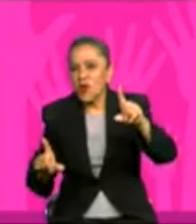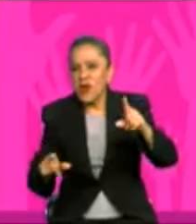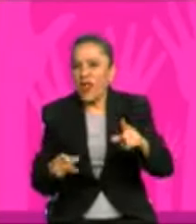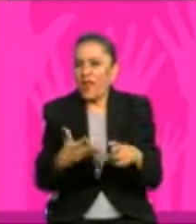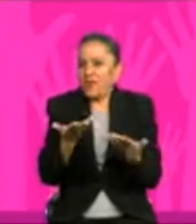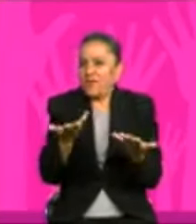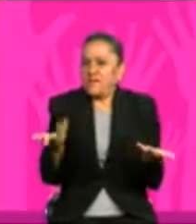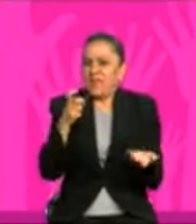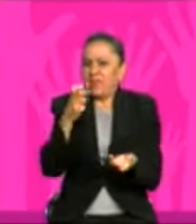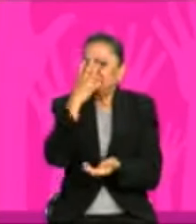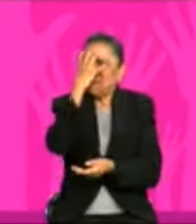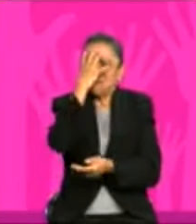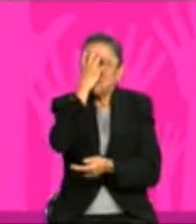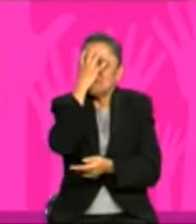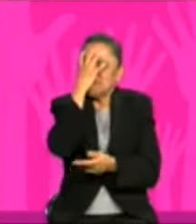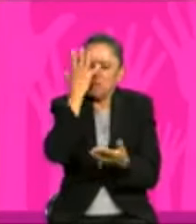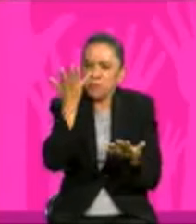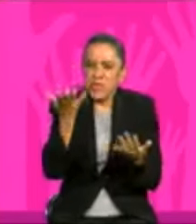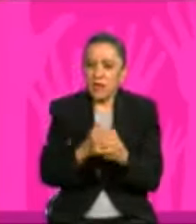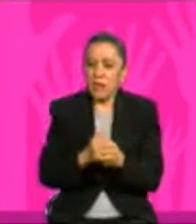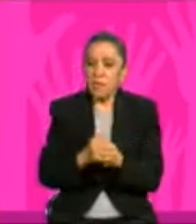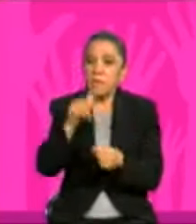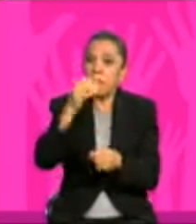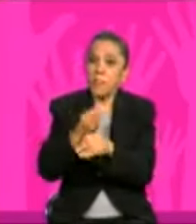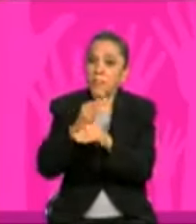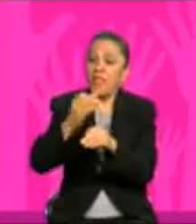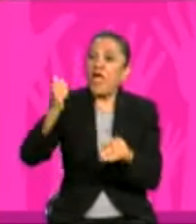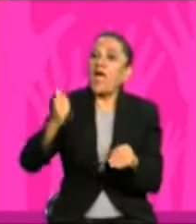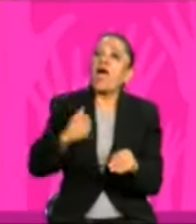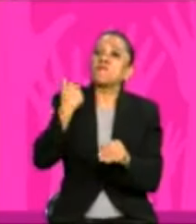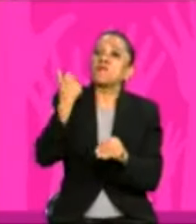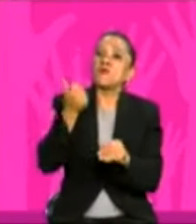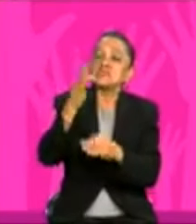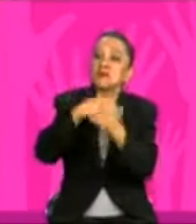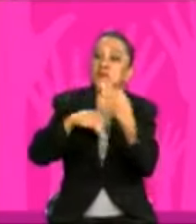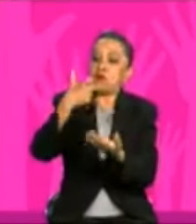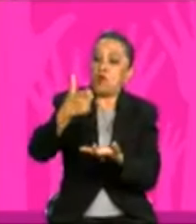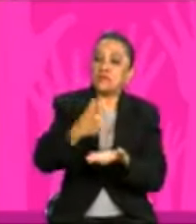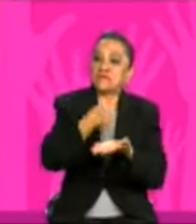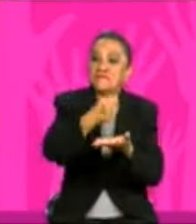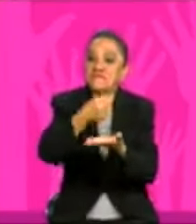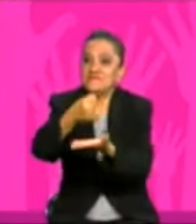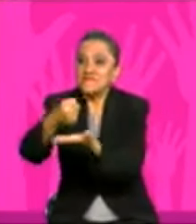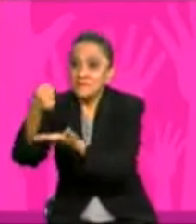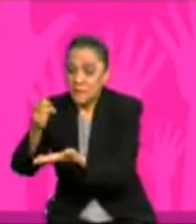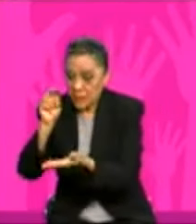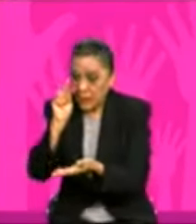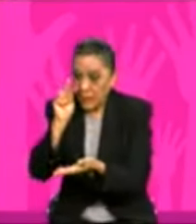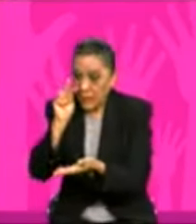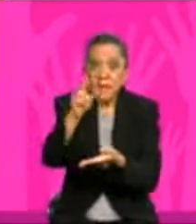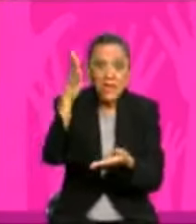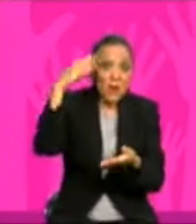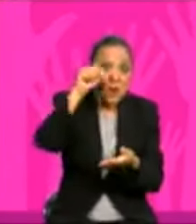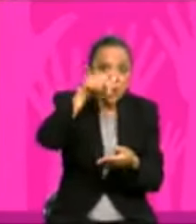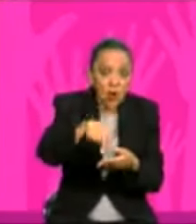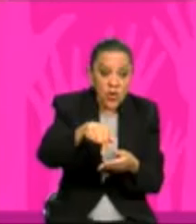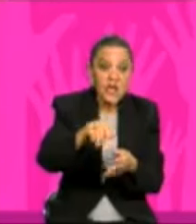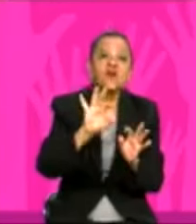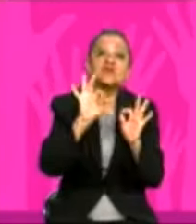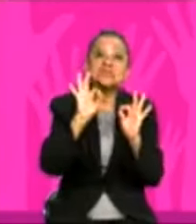absolutamente vergonzoso. Vamos a aprovechar todas las inversiones que hoy están viendo a Morelos como un espacio